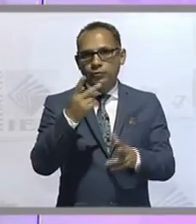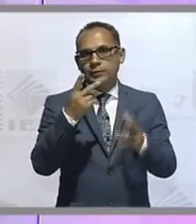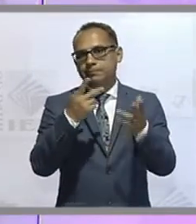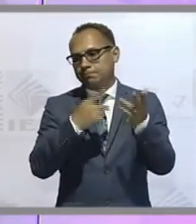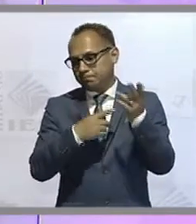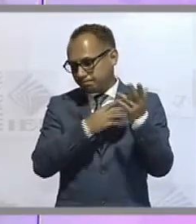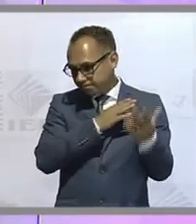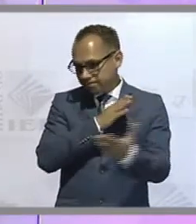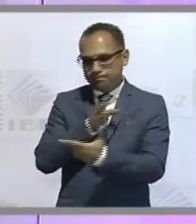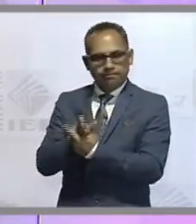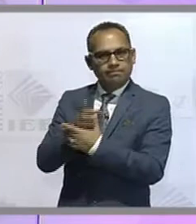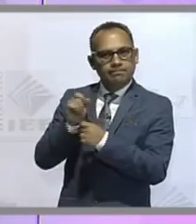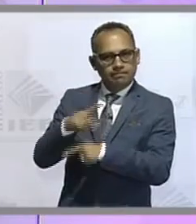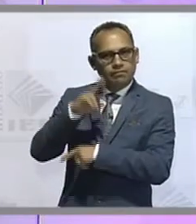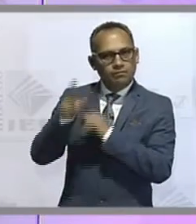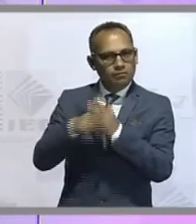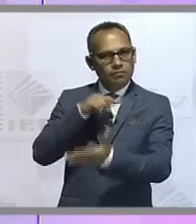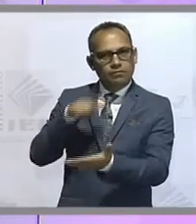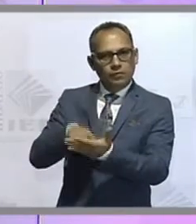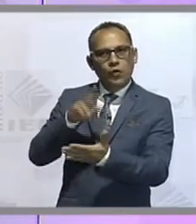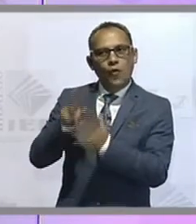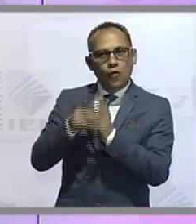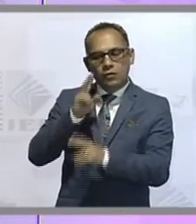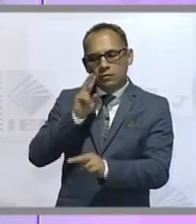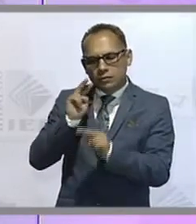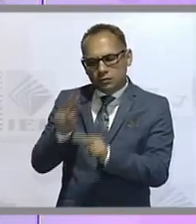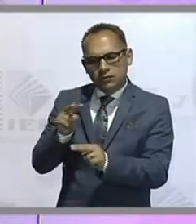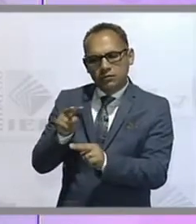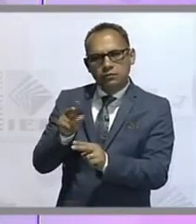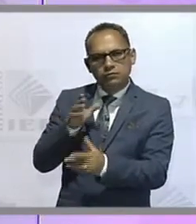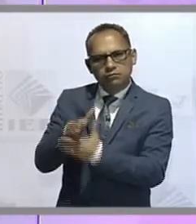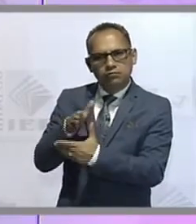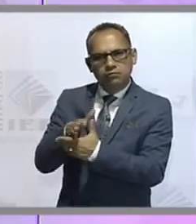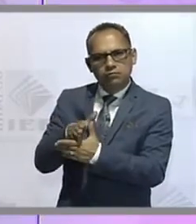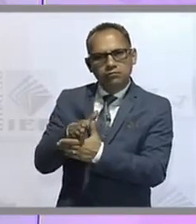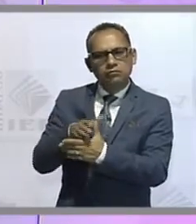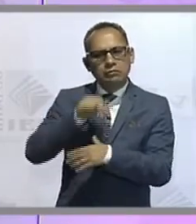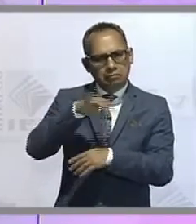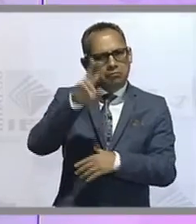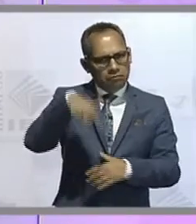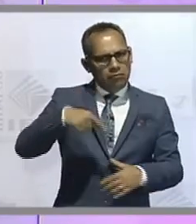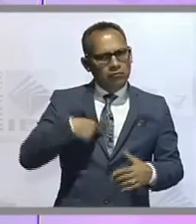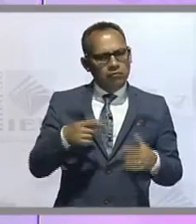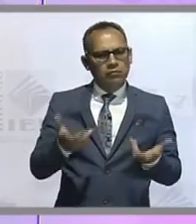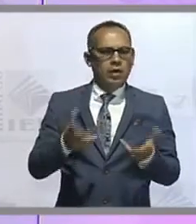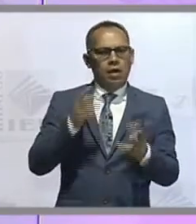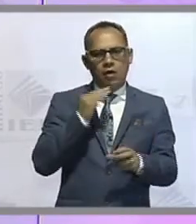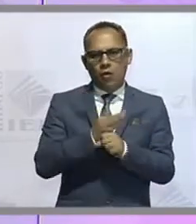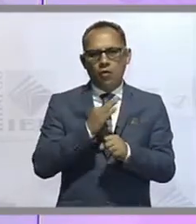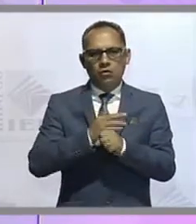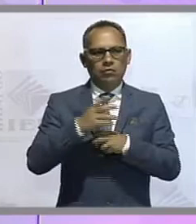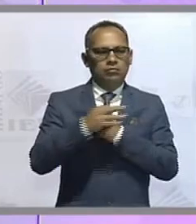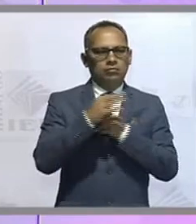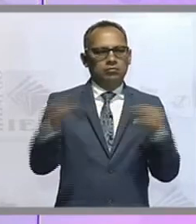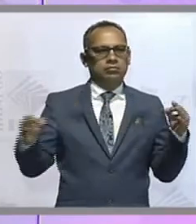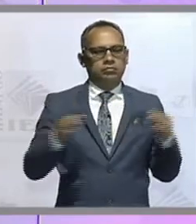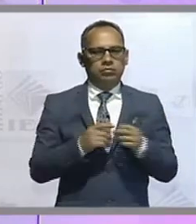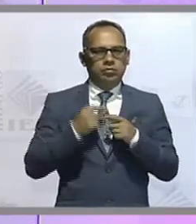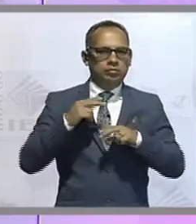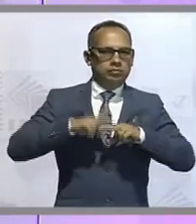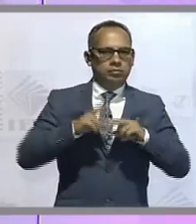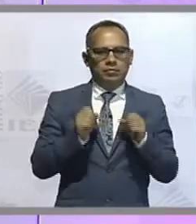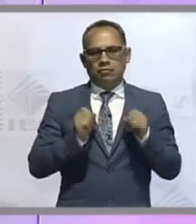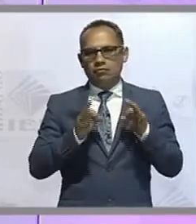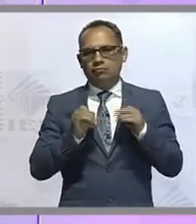y nos regresamos pero aclaró nosotros si vamos no solamente estamos haciendo las campañas desde nuestro escritorio nosotros hemos